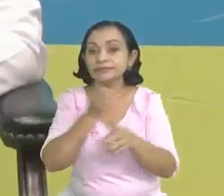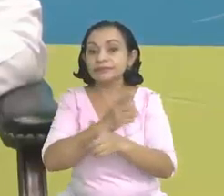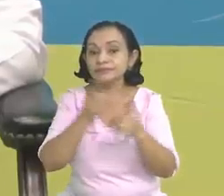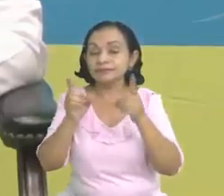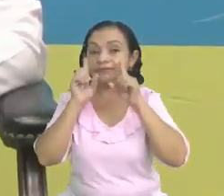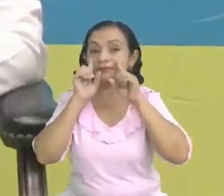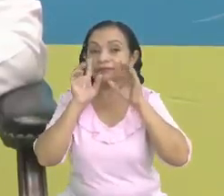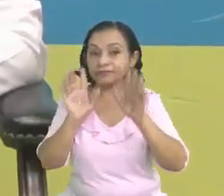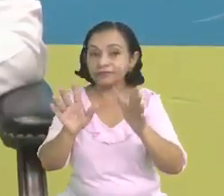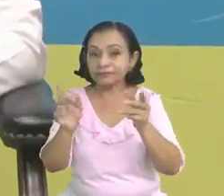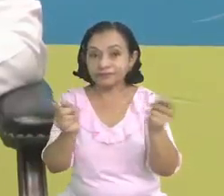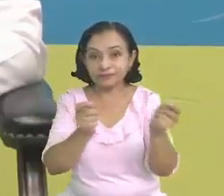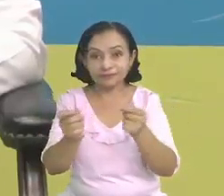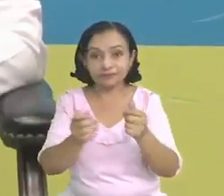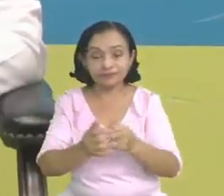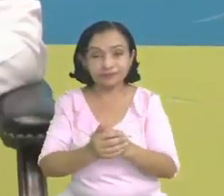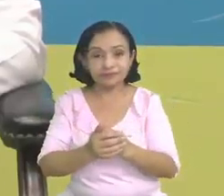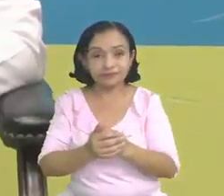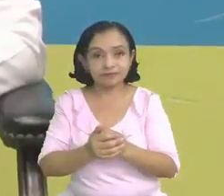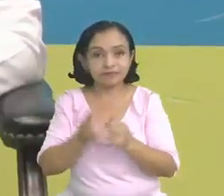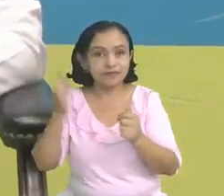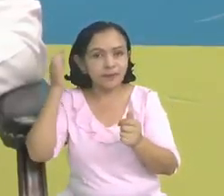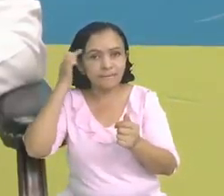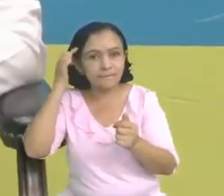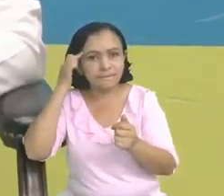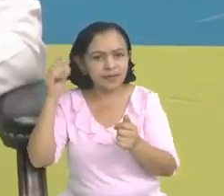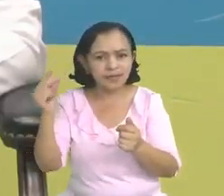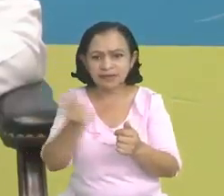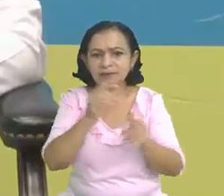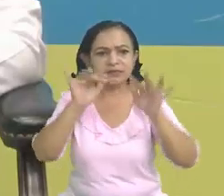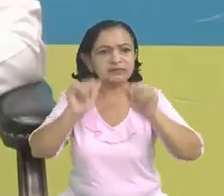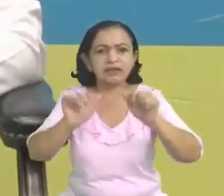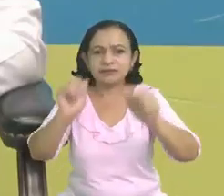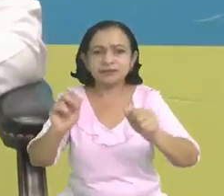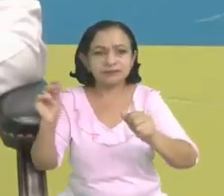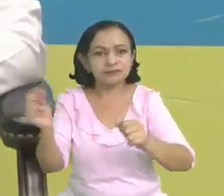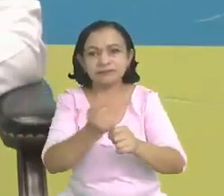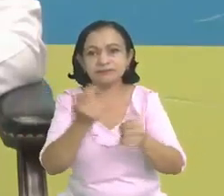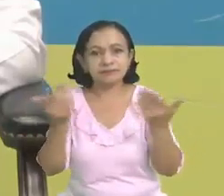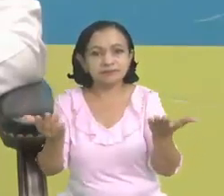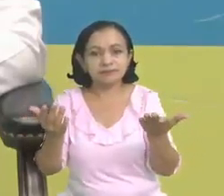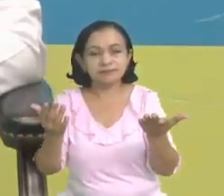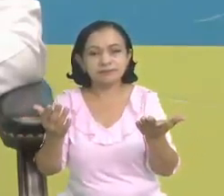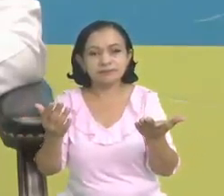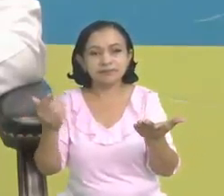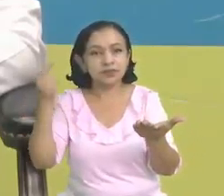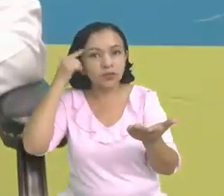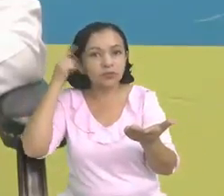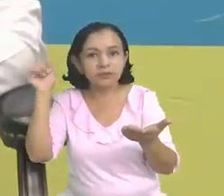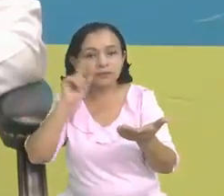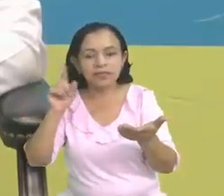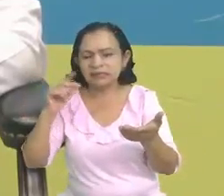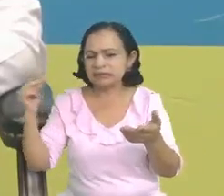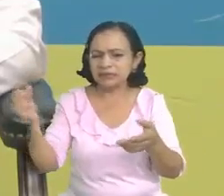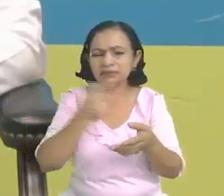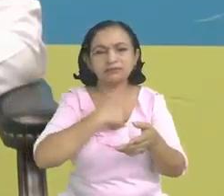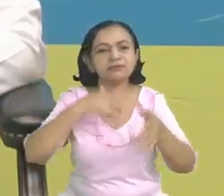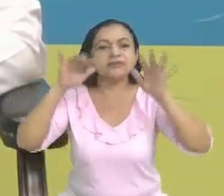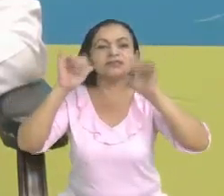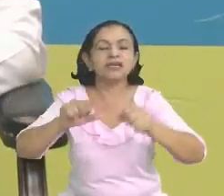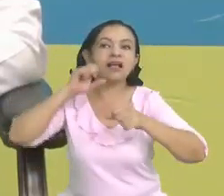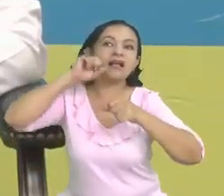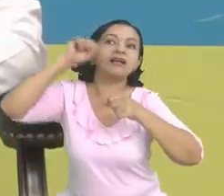porque, a ver, ellos van de pensamiento a la acción. No, a veces van directo no a la reflexión. Acción. Reflexión. No hay un momento de